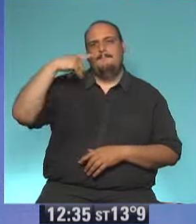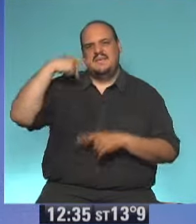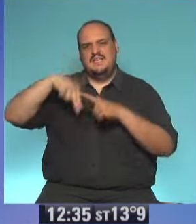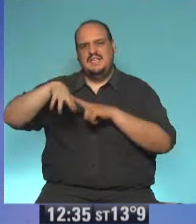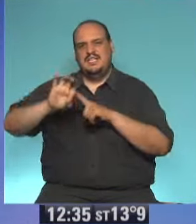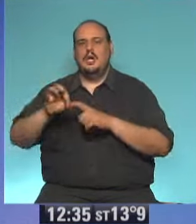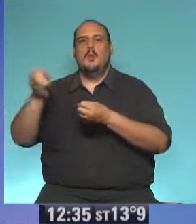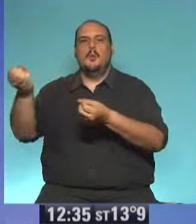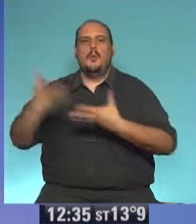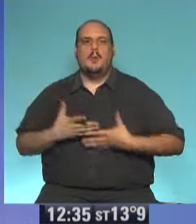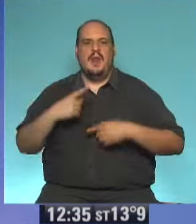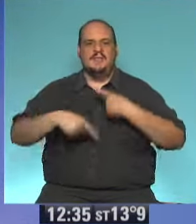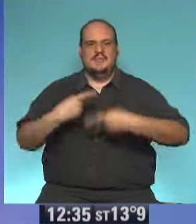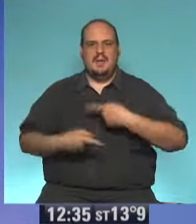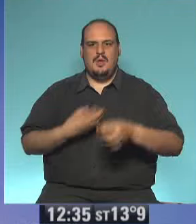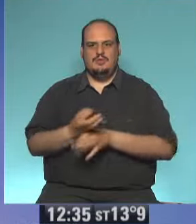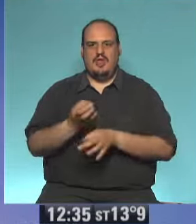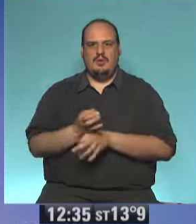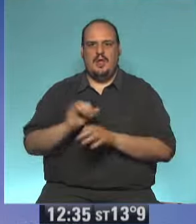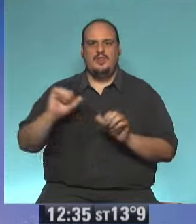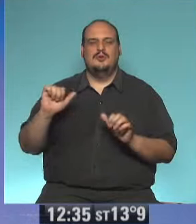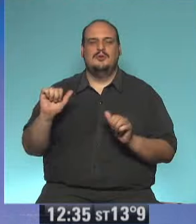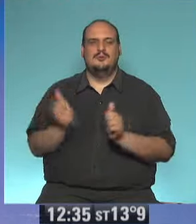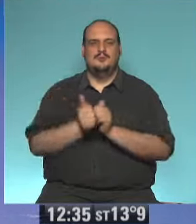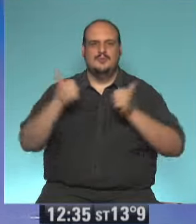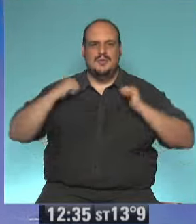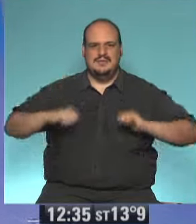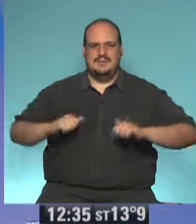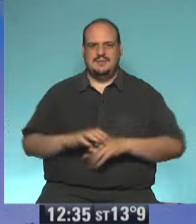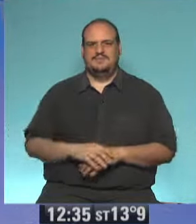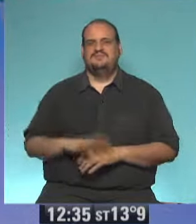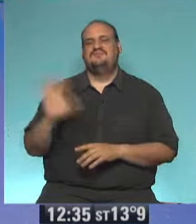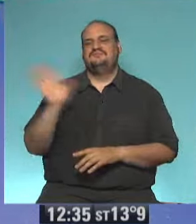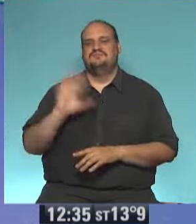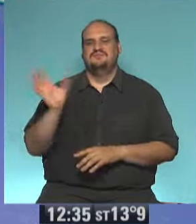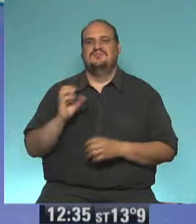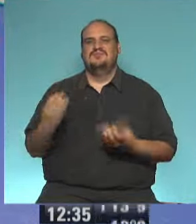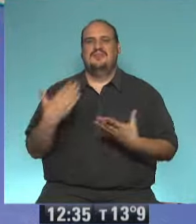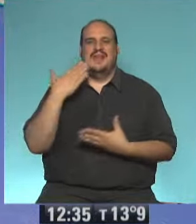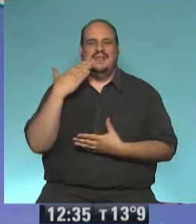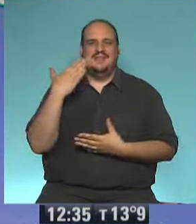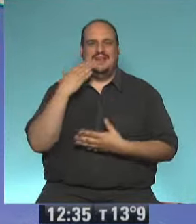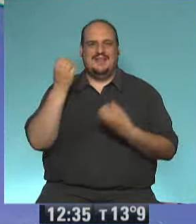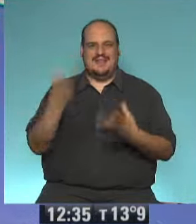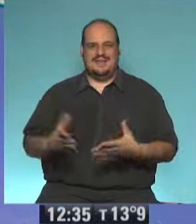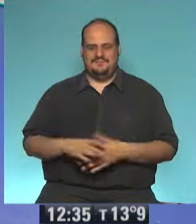Mariana? Bienvenida. Seguimos educando con Zamba. Hola. Hola, ¿qué tal? Buenas tardes, ¿cómo están? Bien,